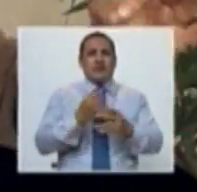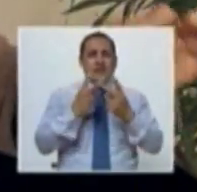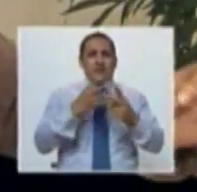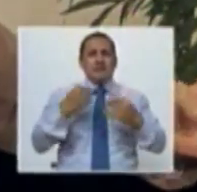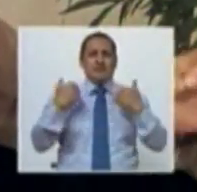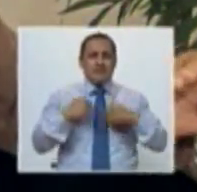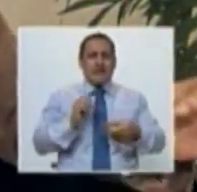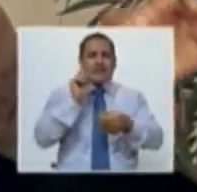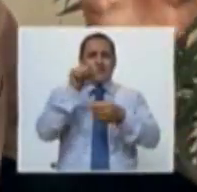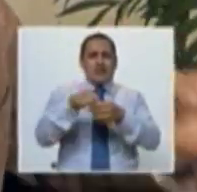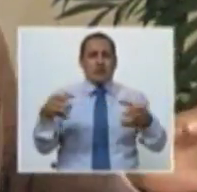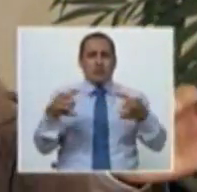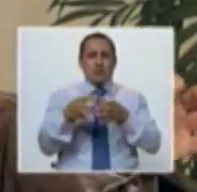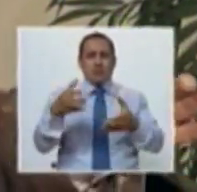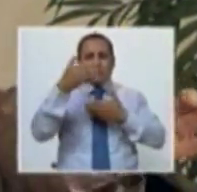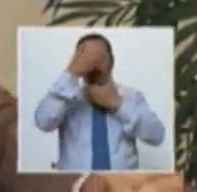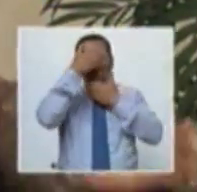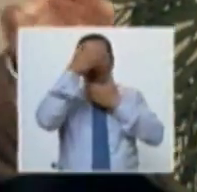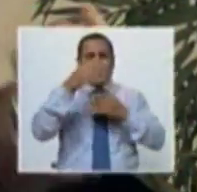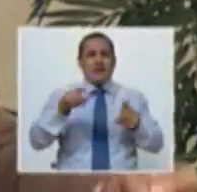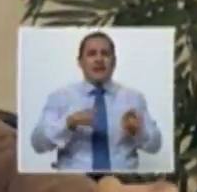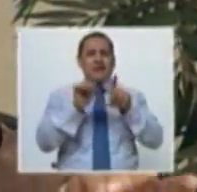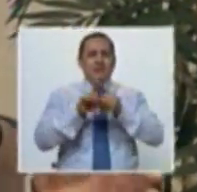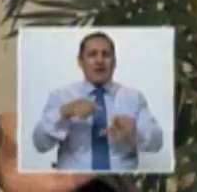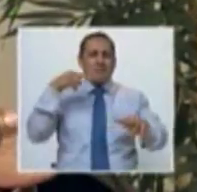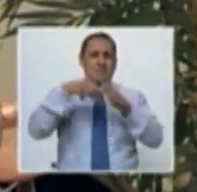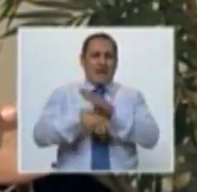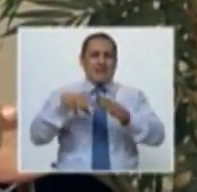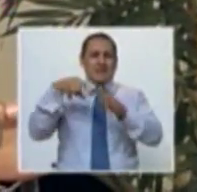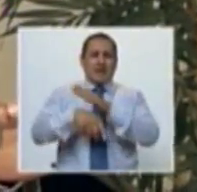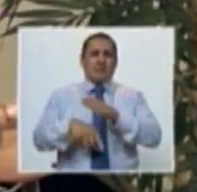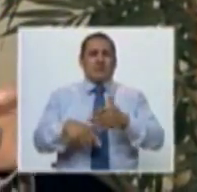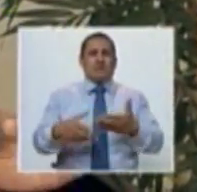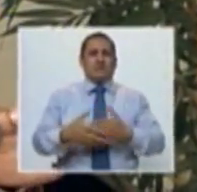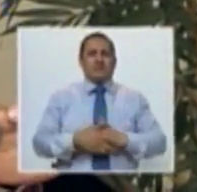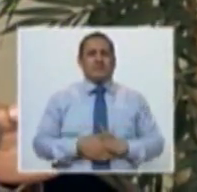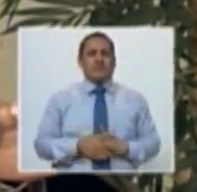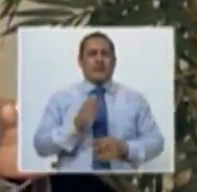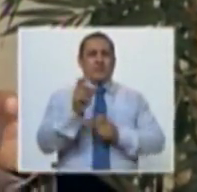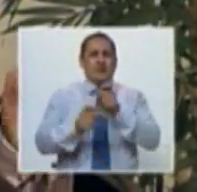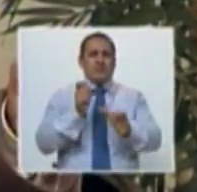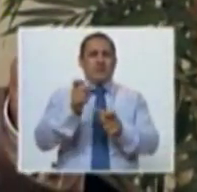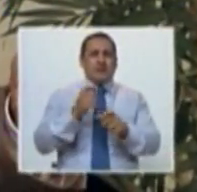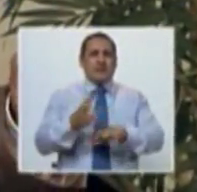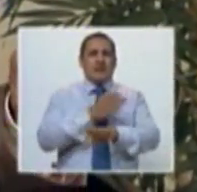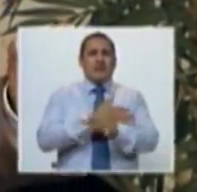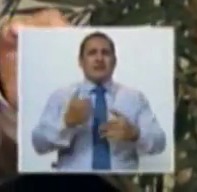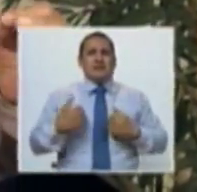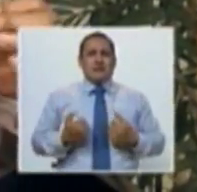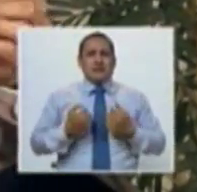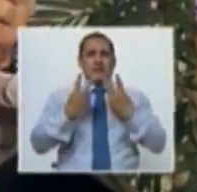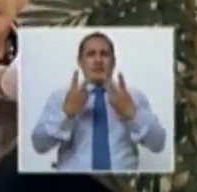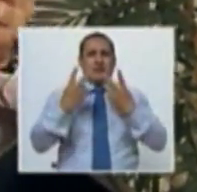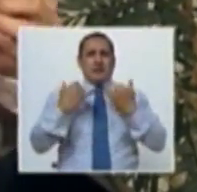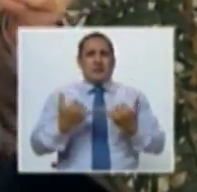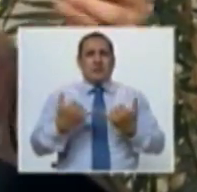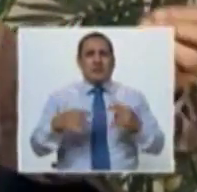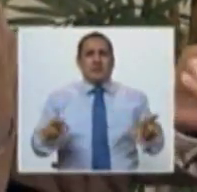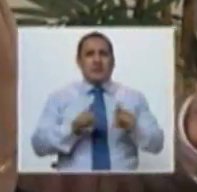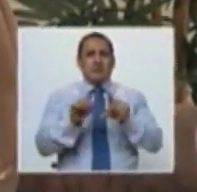militado en organizaciones terroristas, que han asesinado gente, que tenían